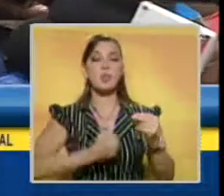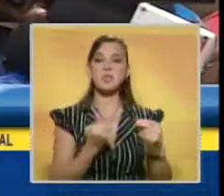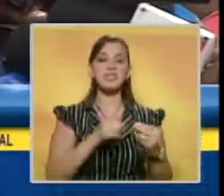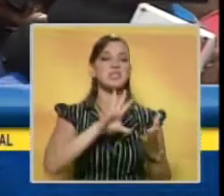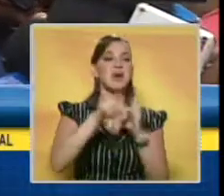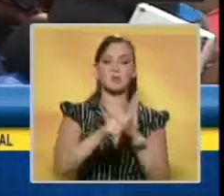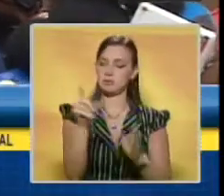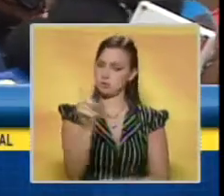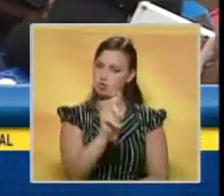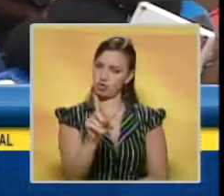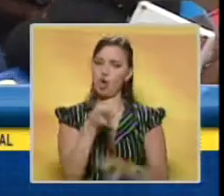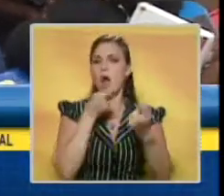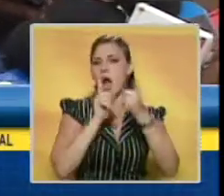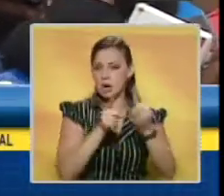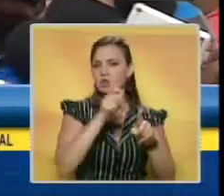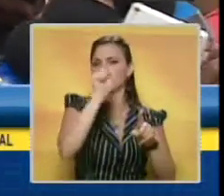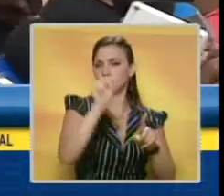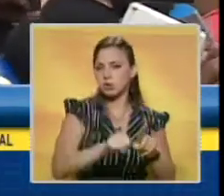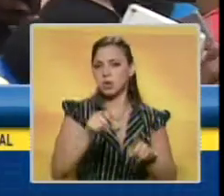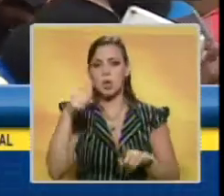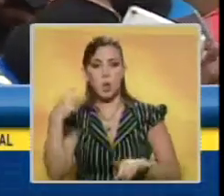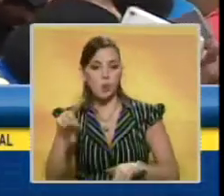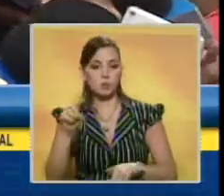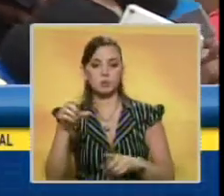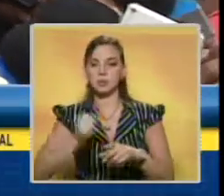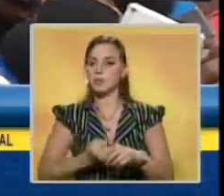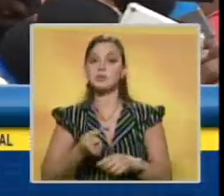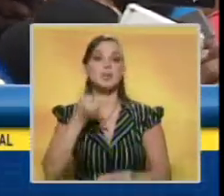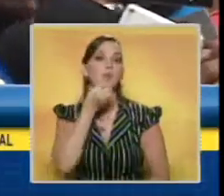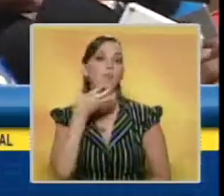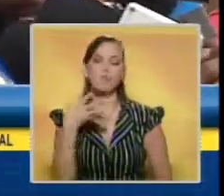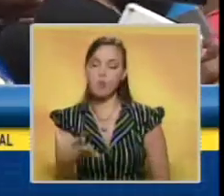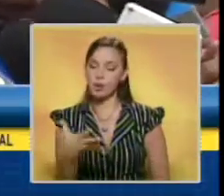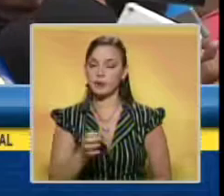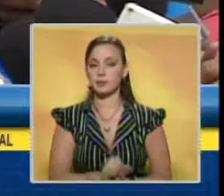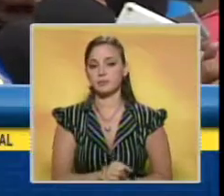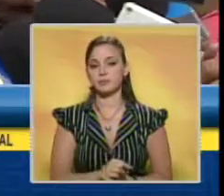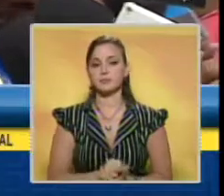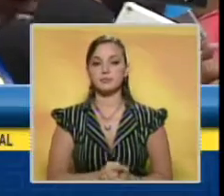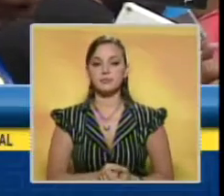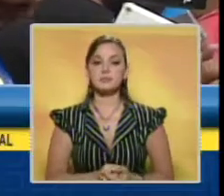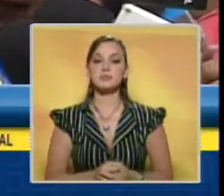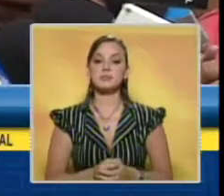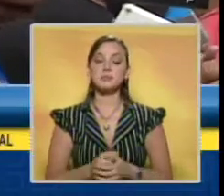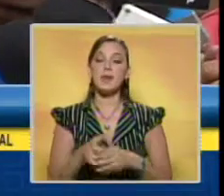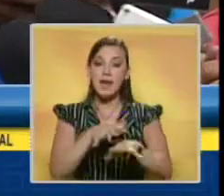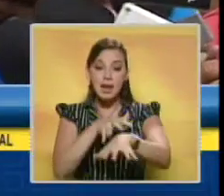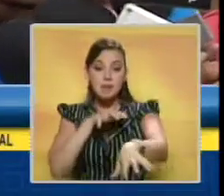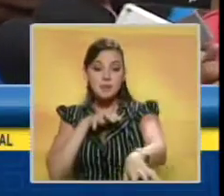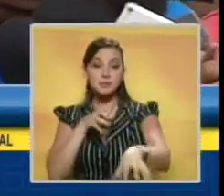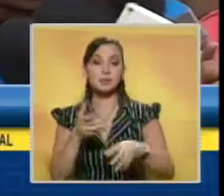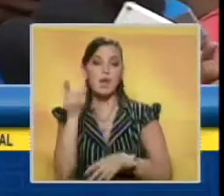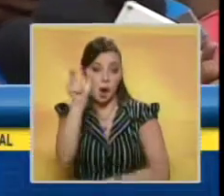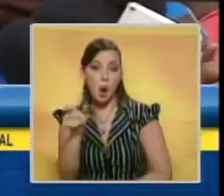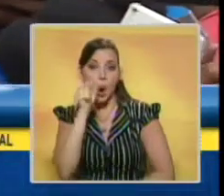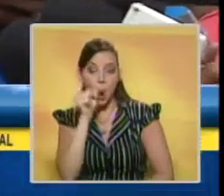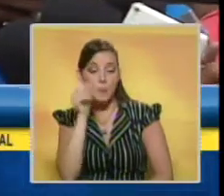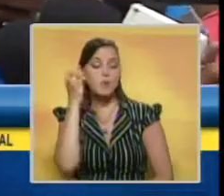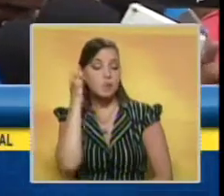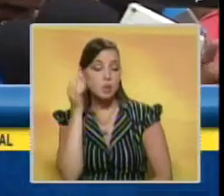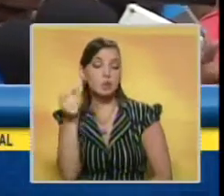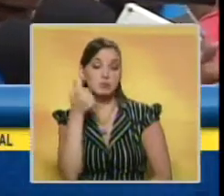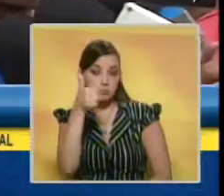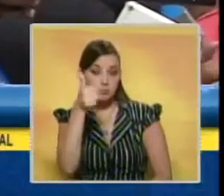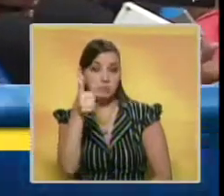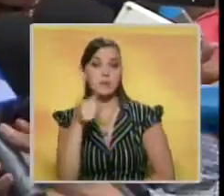ni enlodar el buen nombre de los cuerpos de policía por 1, 2 o 3 o 100 malandros. La inmensa mayoría son hombres y mujeres de bien y para